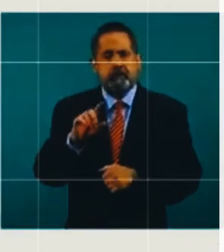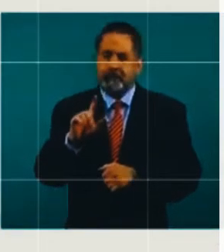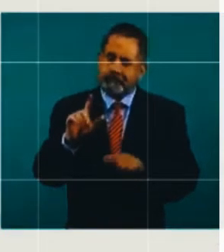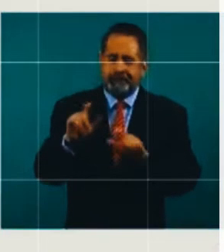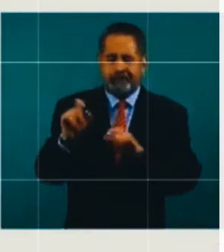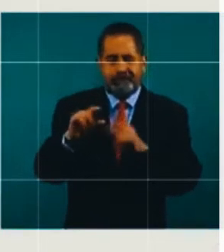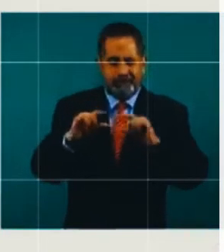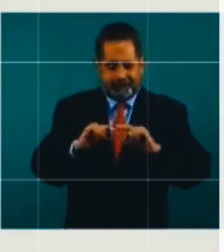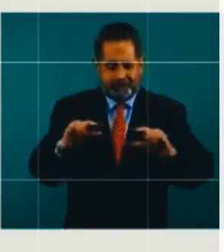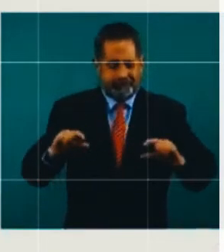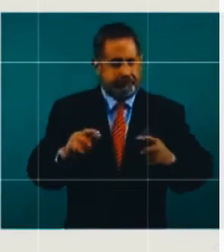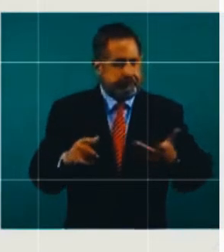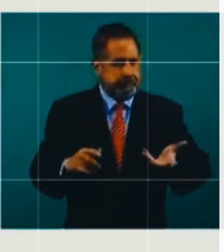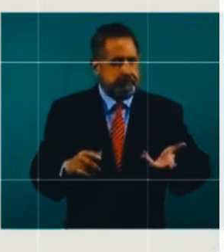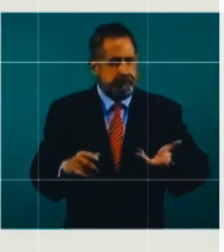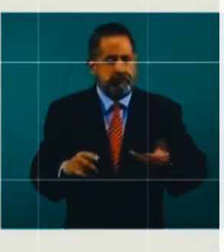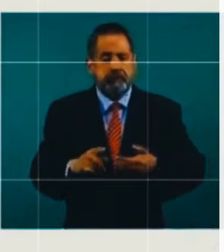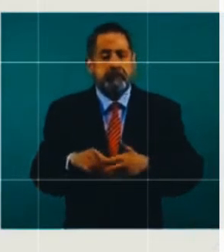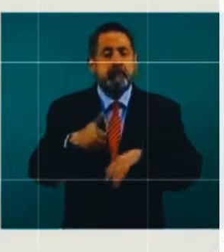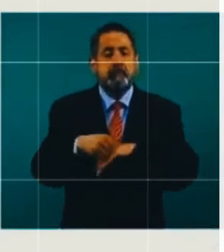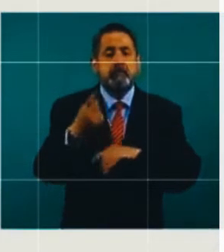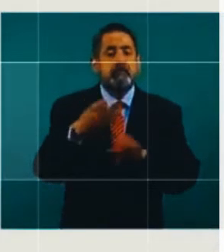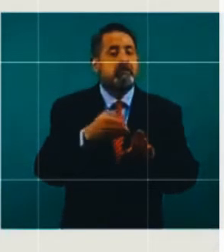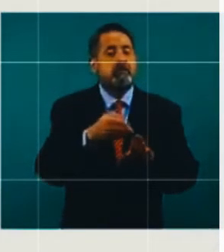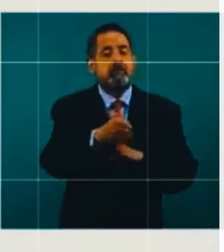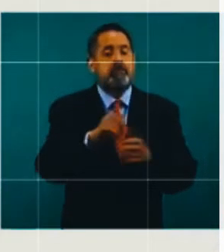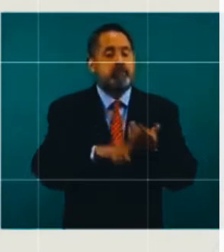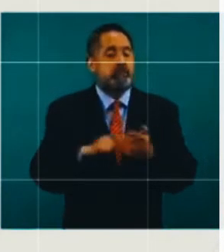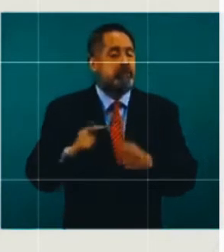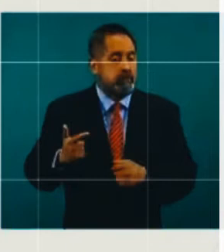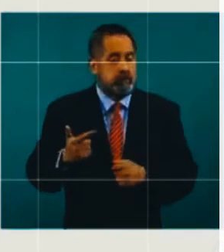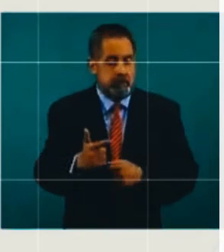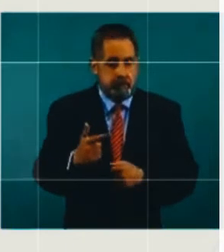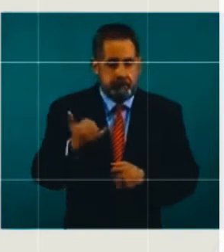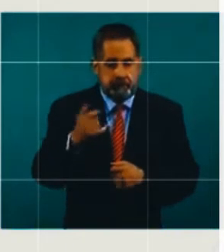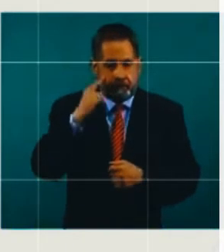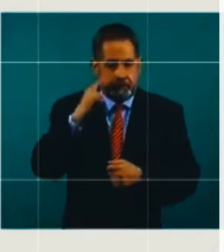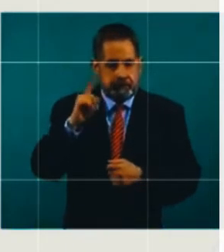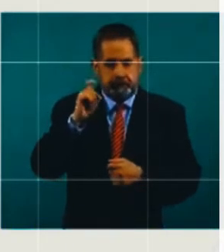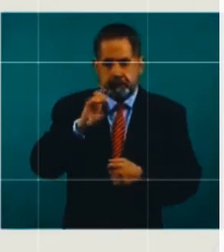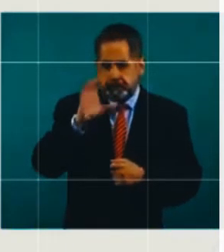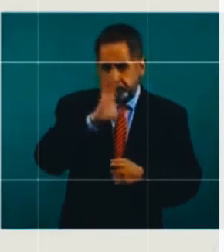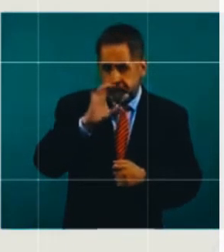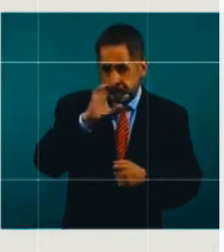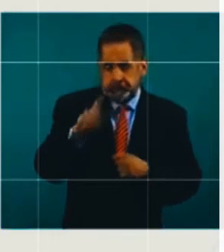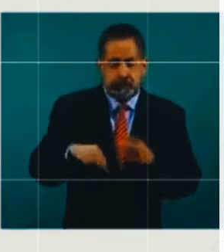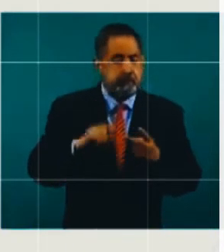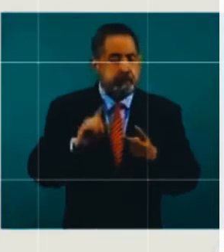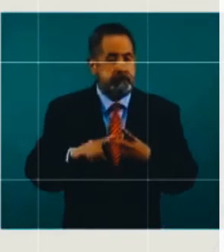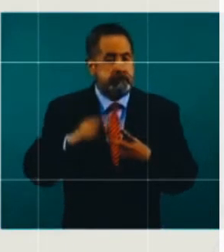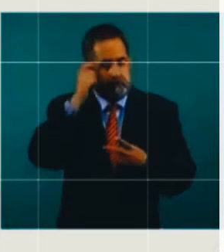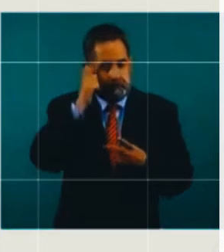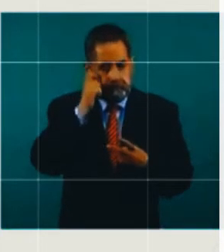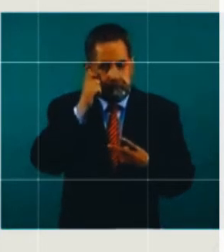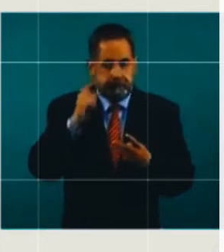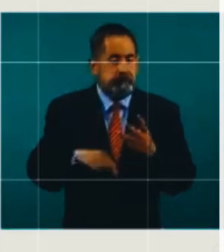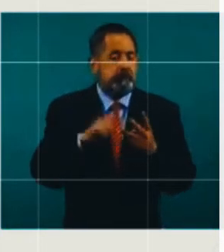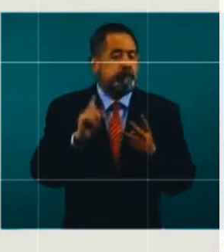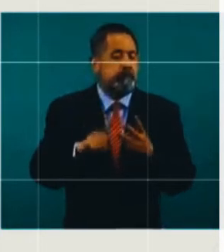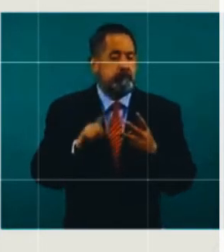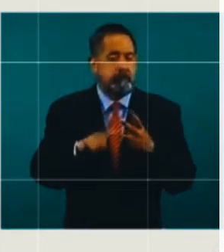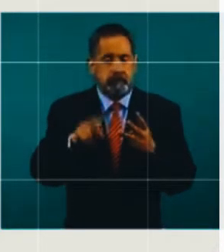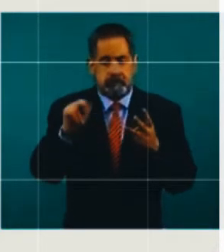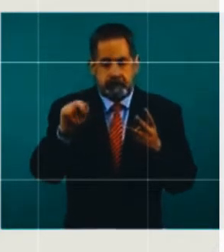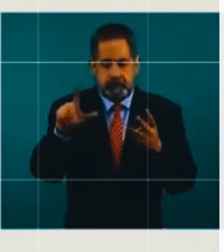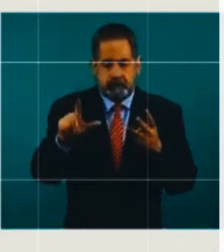684.700 dosis. La ruta 1 para cubrir Guanajuato y Aguascalientes, la 2 Guerrero, la 3